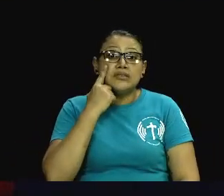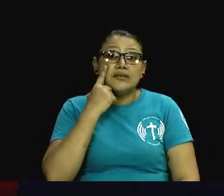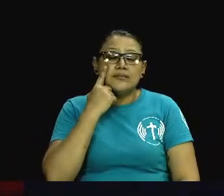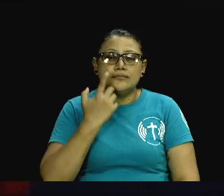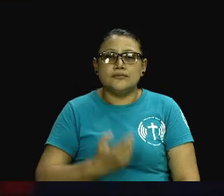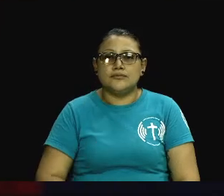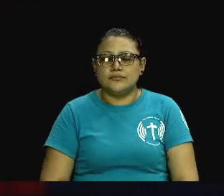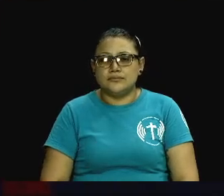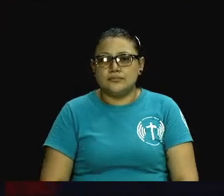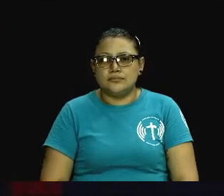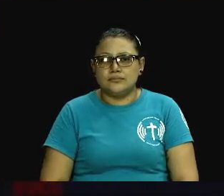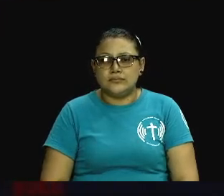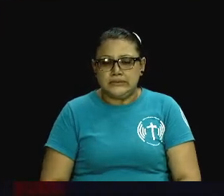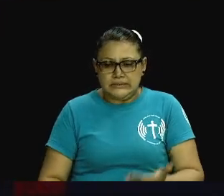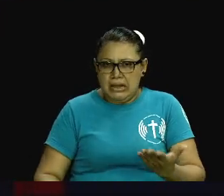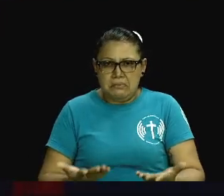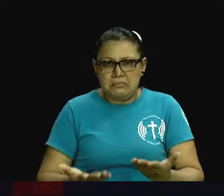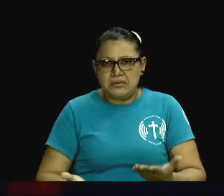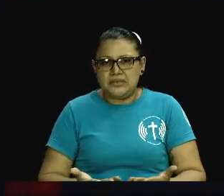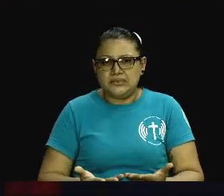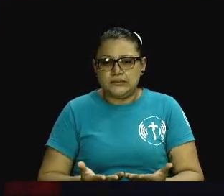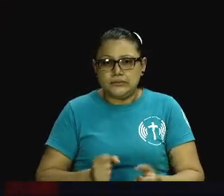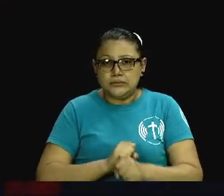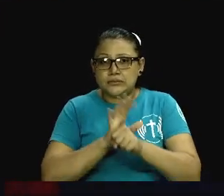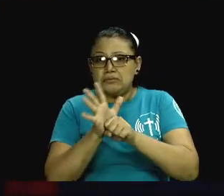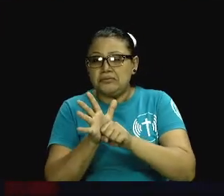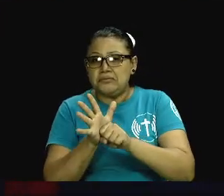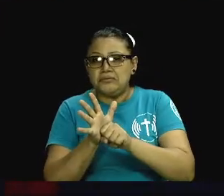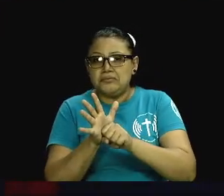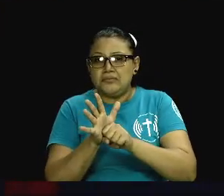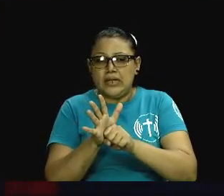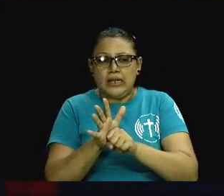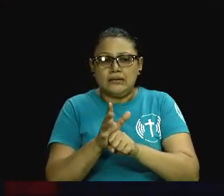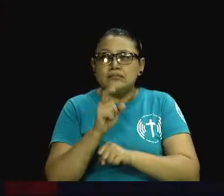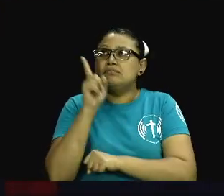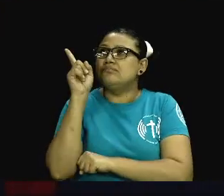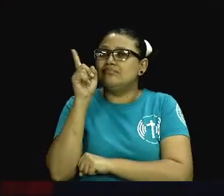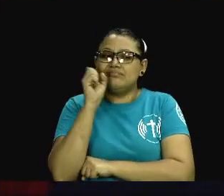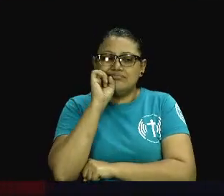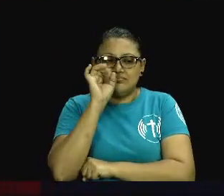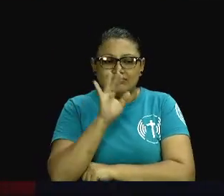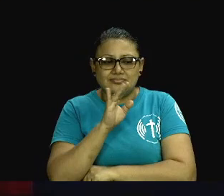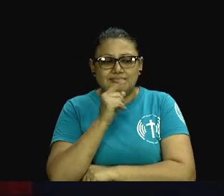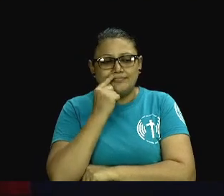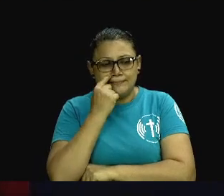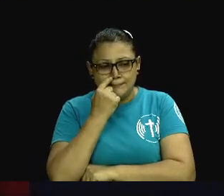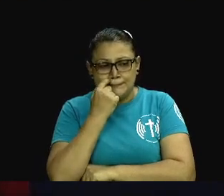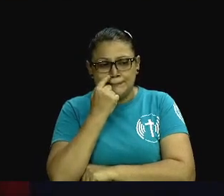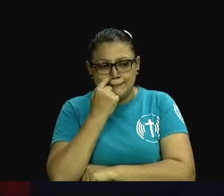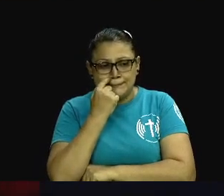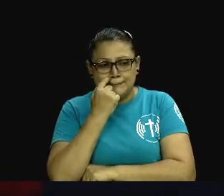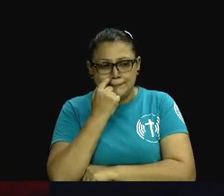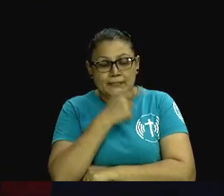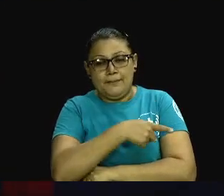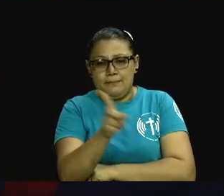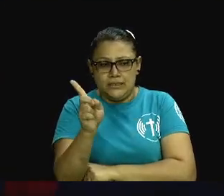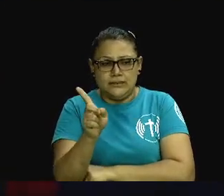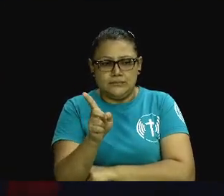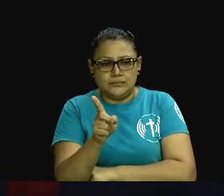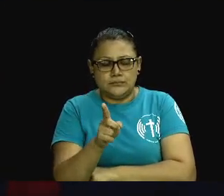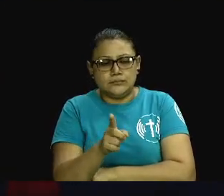permitido sitúa padecido de esa pandemia que te vuelvas a levantar porque dios levanta al que le